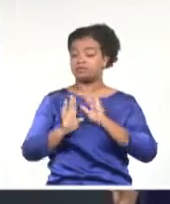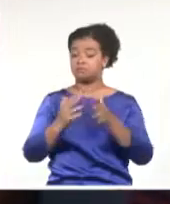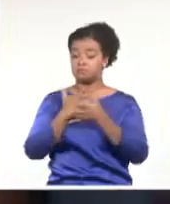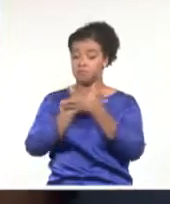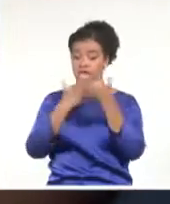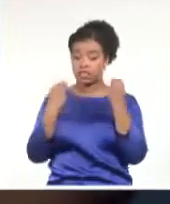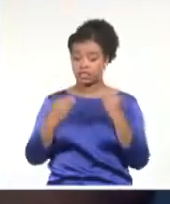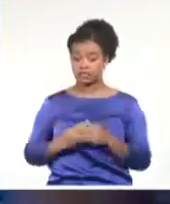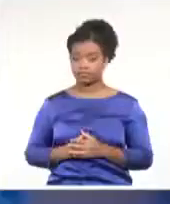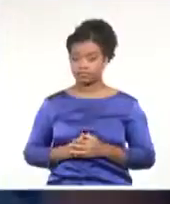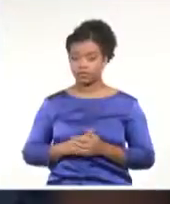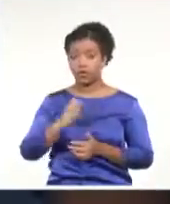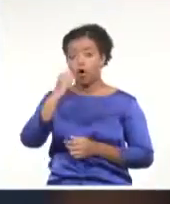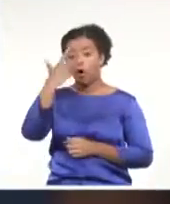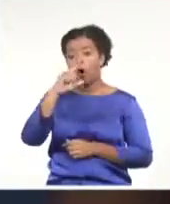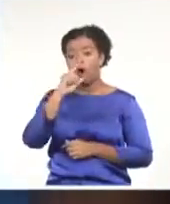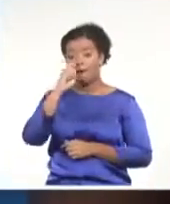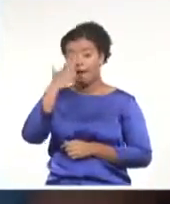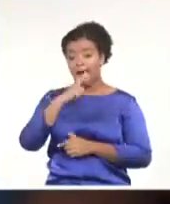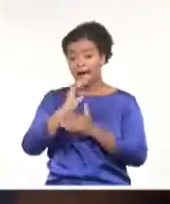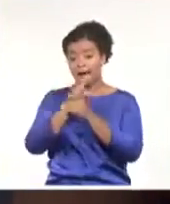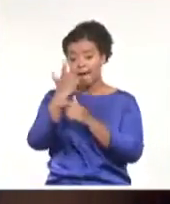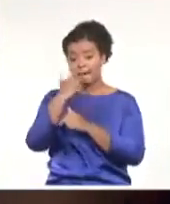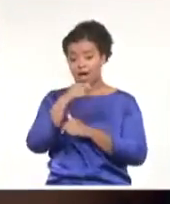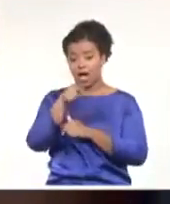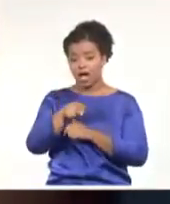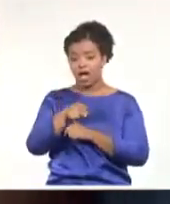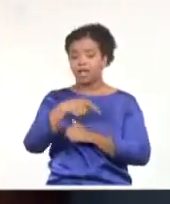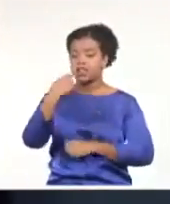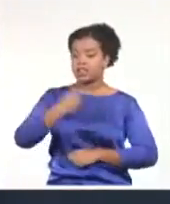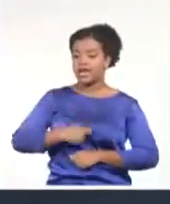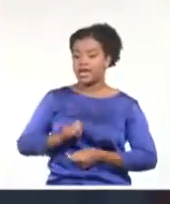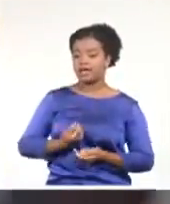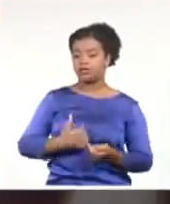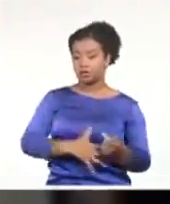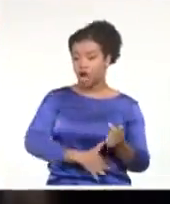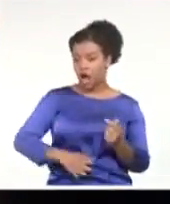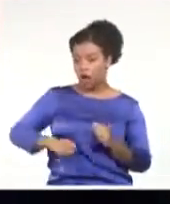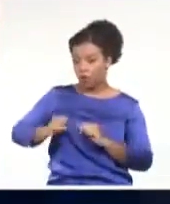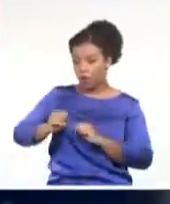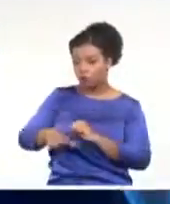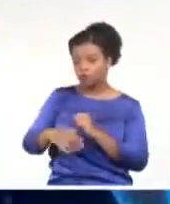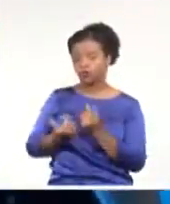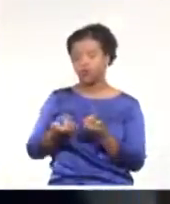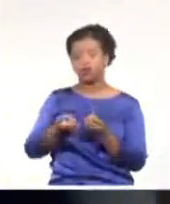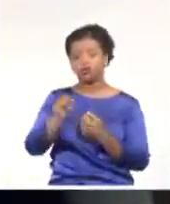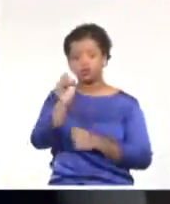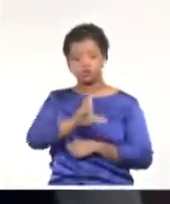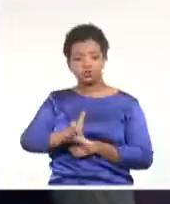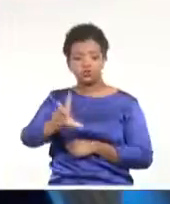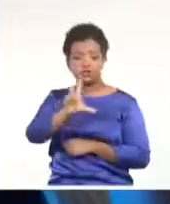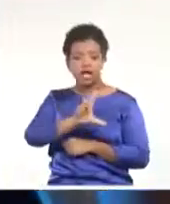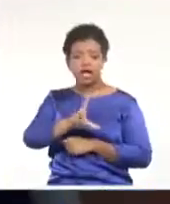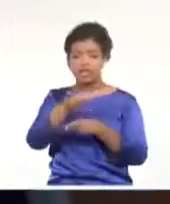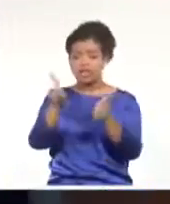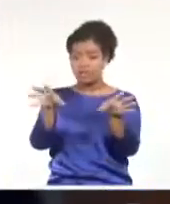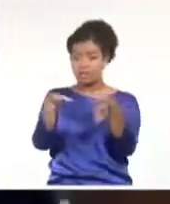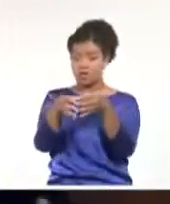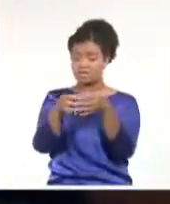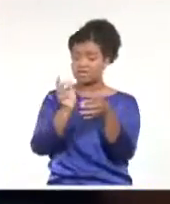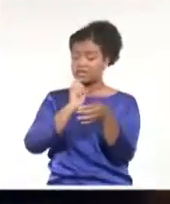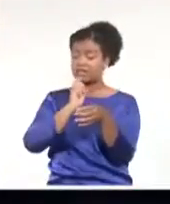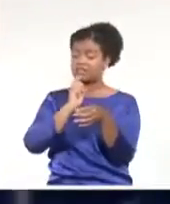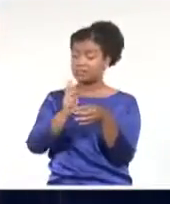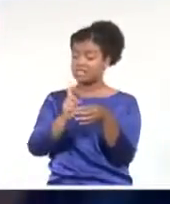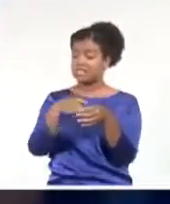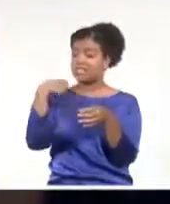Obama advirtió a la multitud que el derecho al aborto, la seguridad social y la propia democracia están en peligro si los republicanos ganan